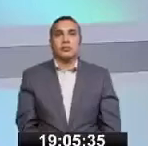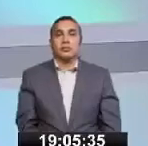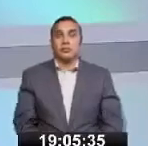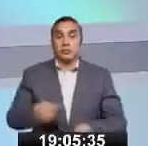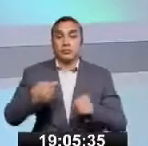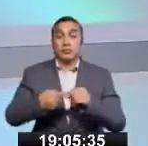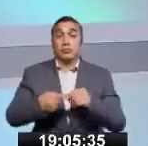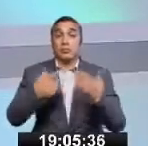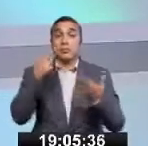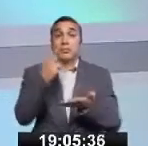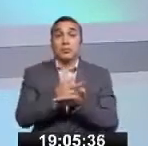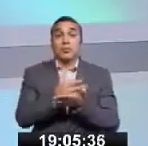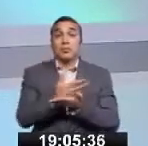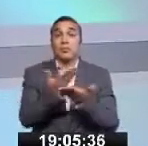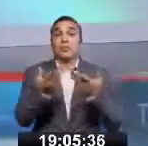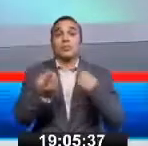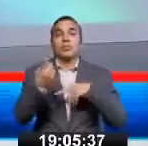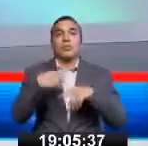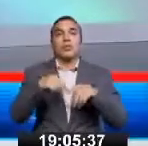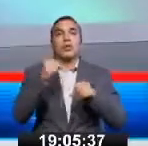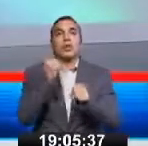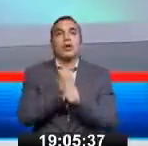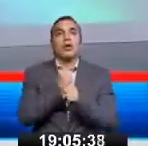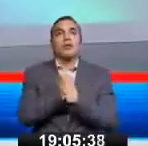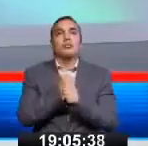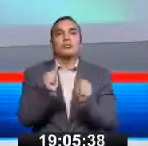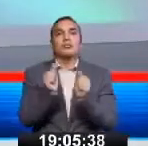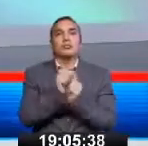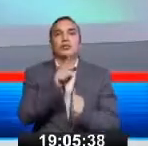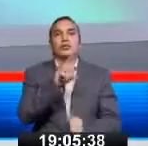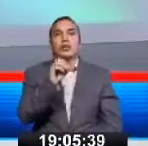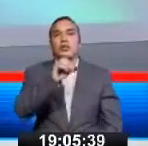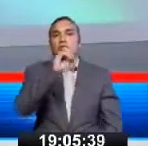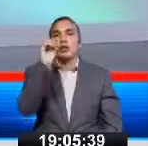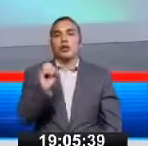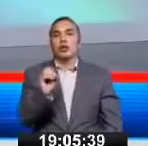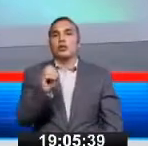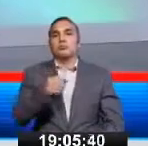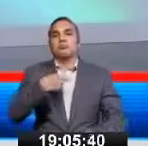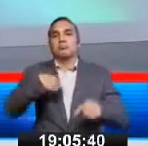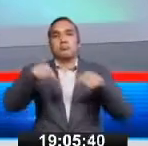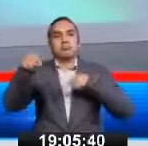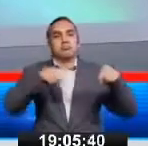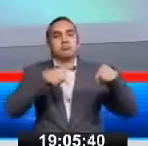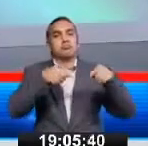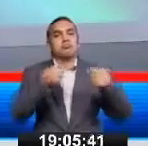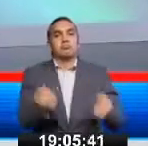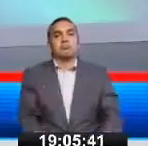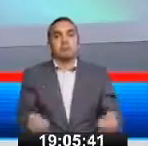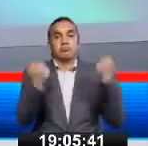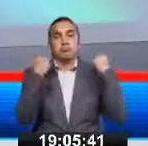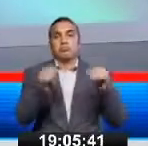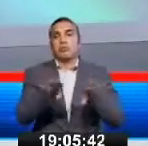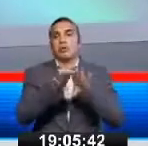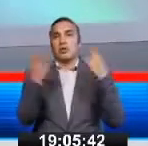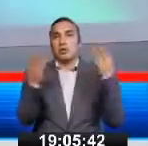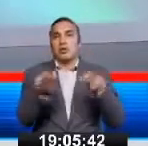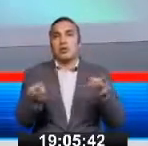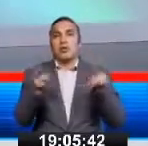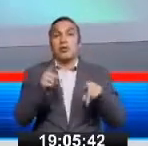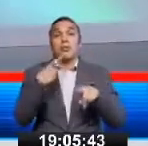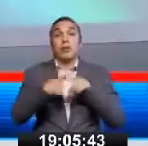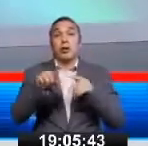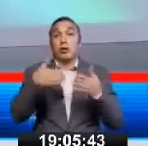En Quito, las terminales terrestres volvieron a operar con el 100% de frecuencias y gimnasios reabrieron sus puertas. Pese